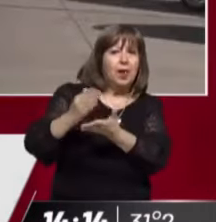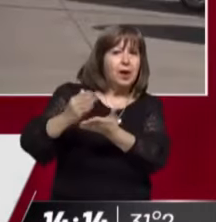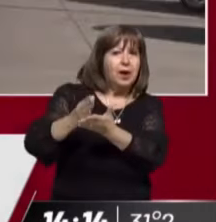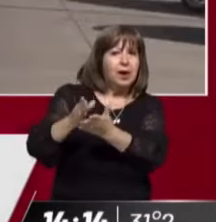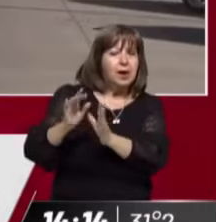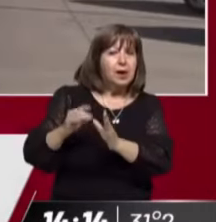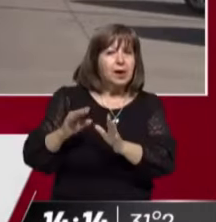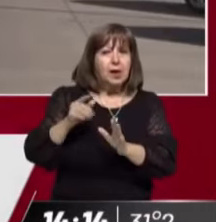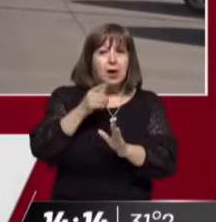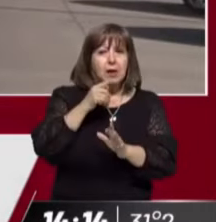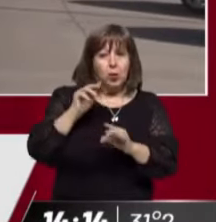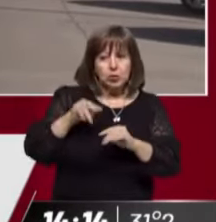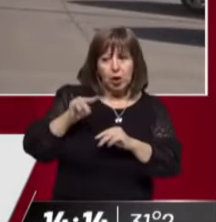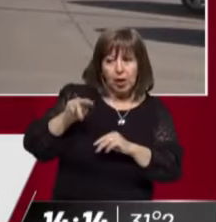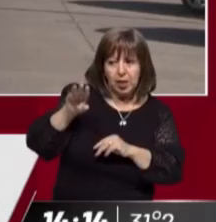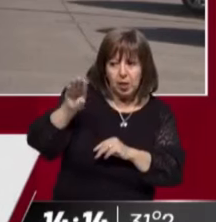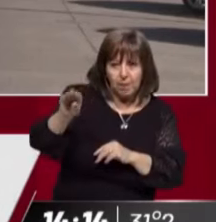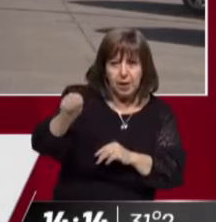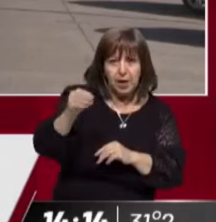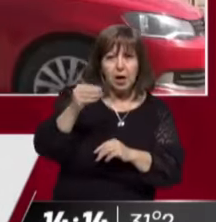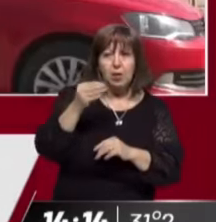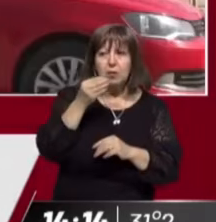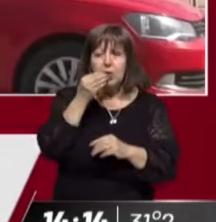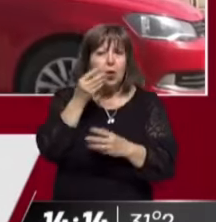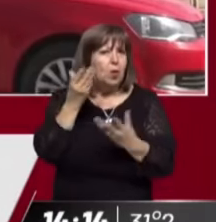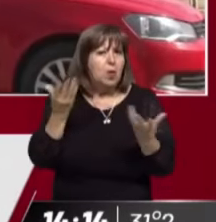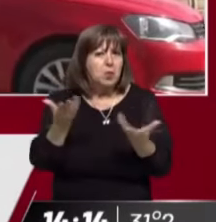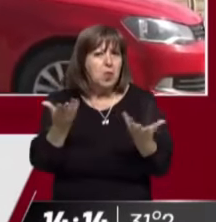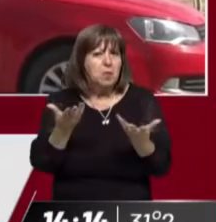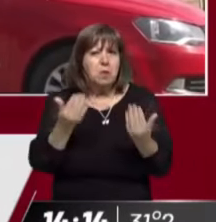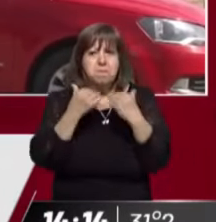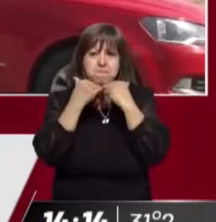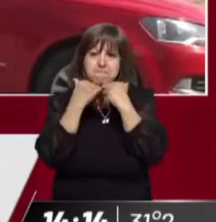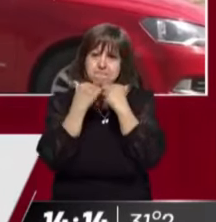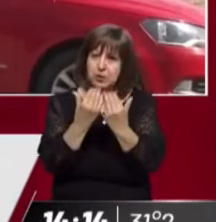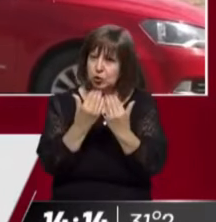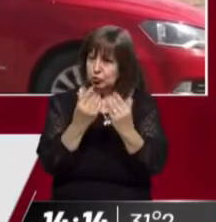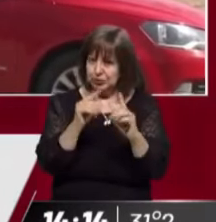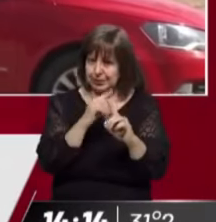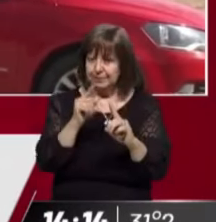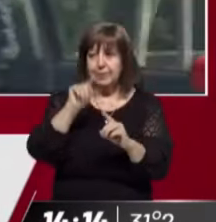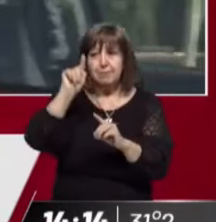probablemente lo podrían haber consumido, pero es algo que está en investigación por parte de la justicia.